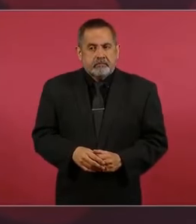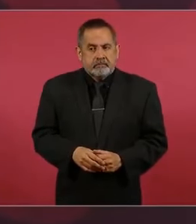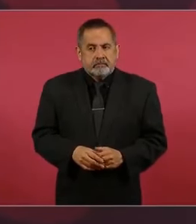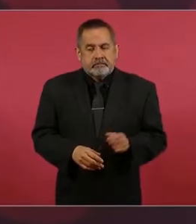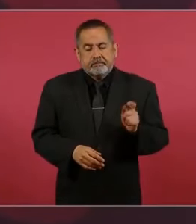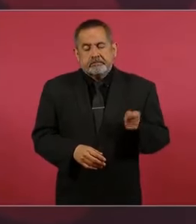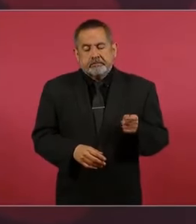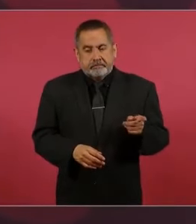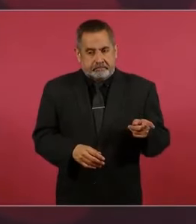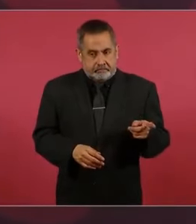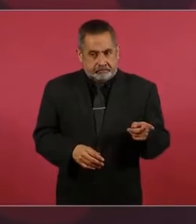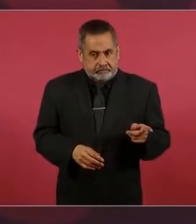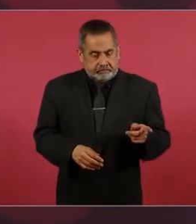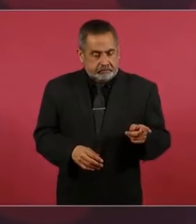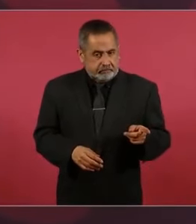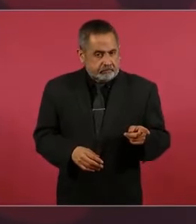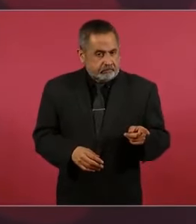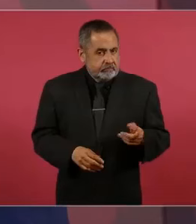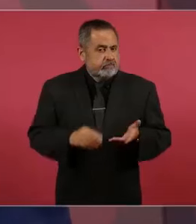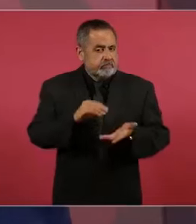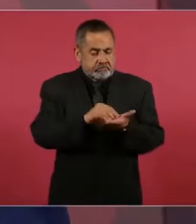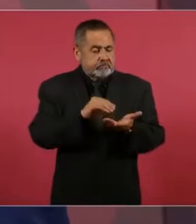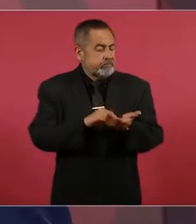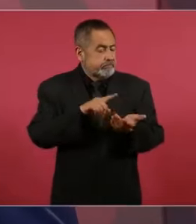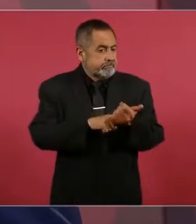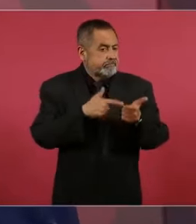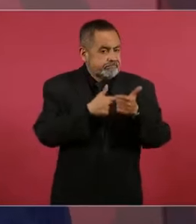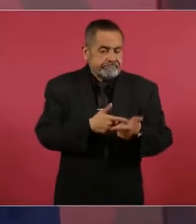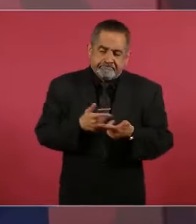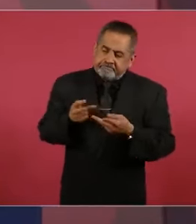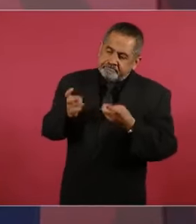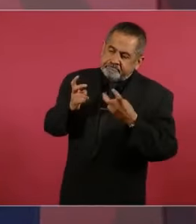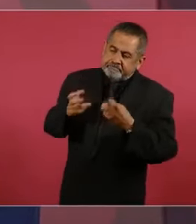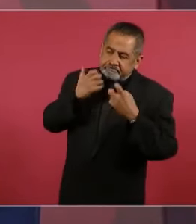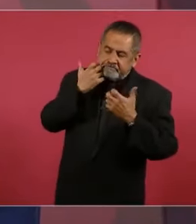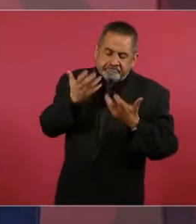no se han cansado,